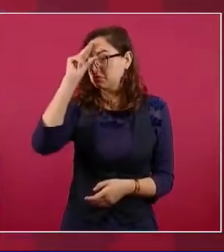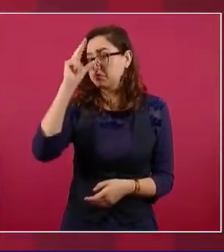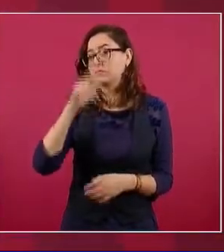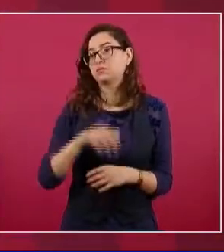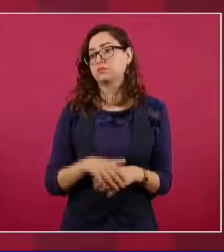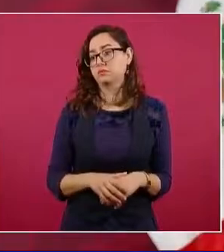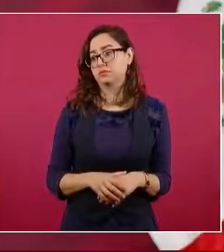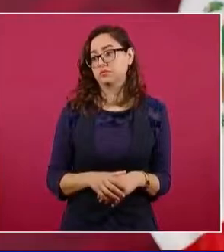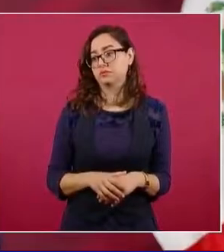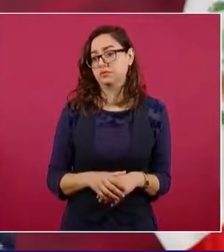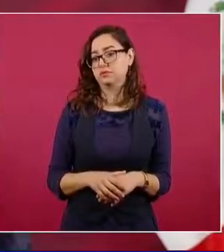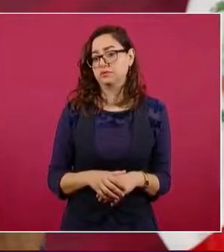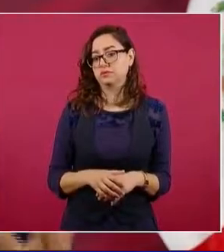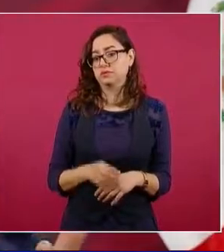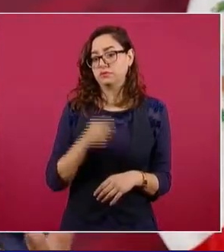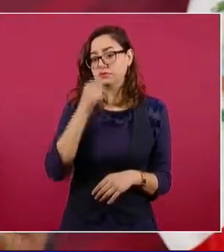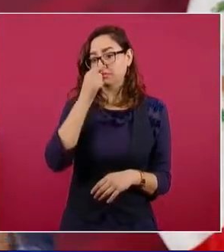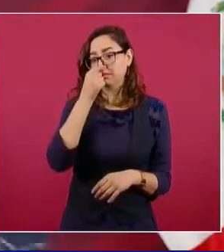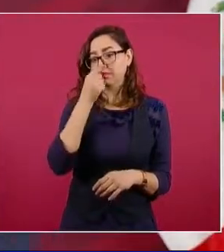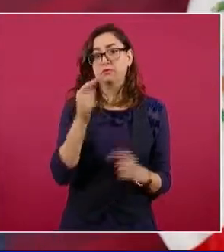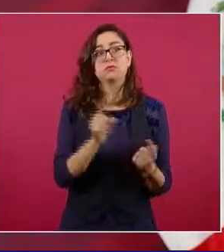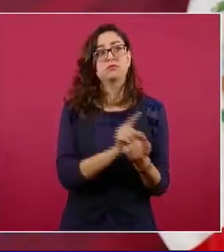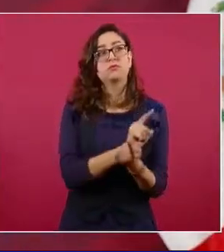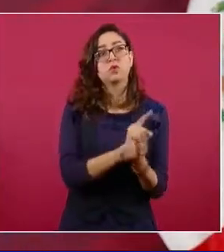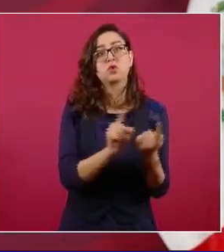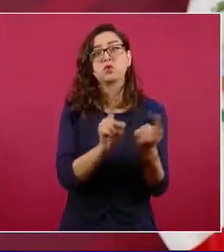conocimiento, más roce social,